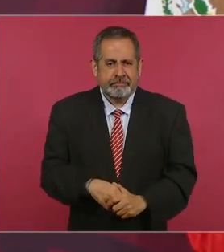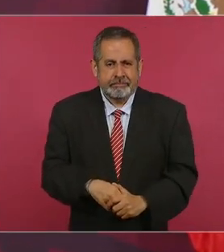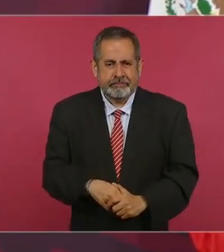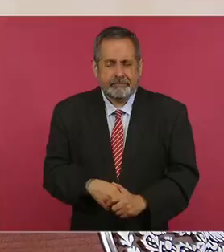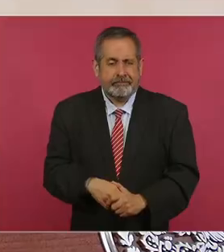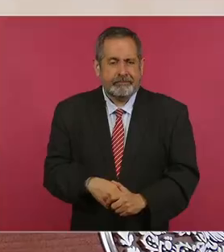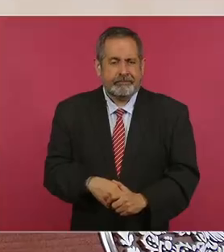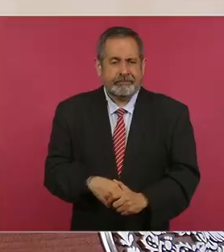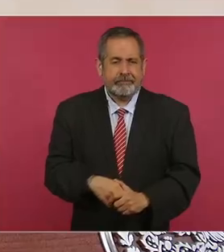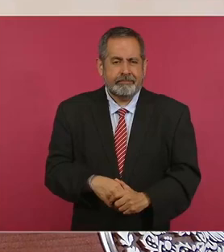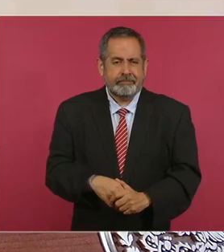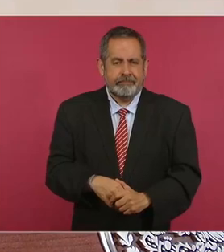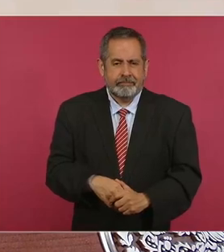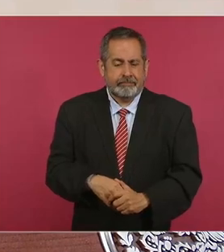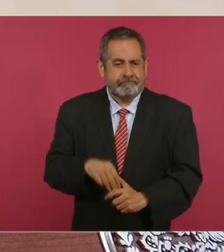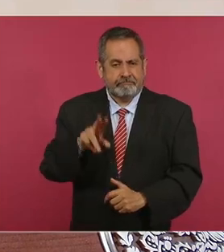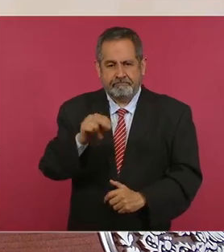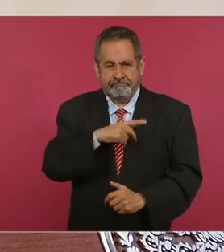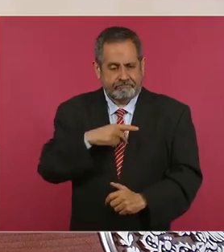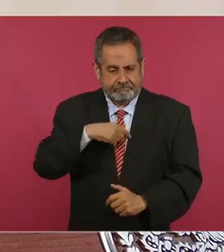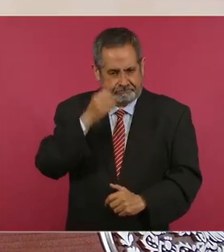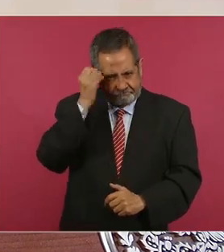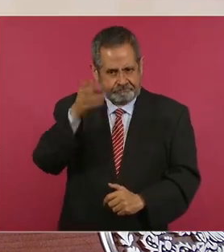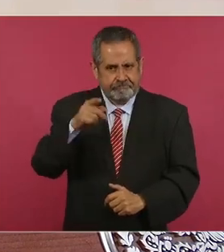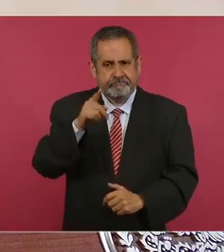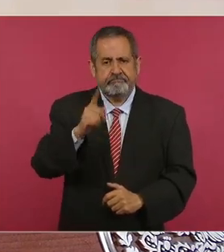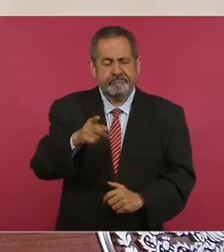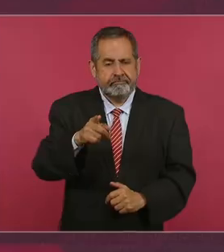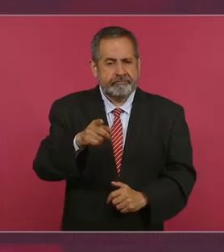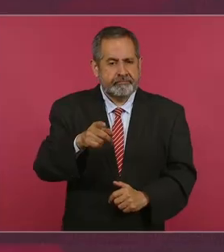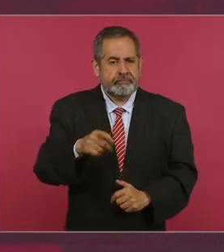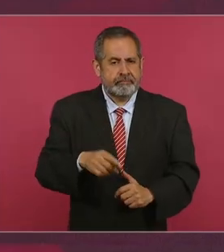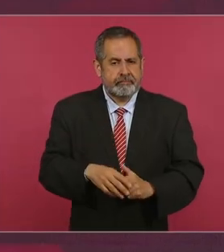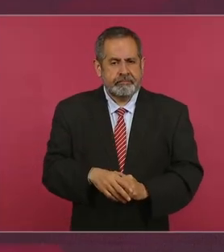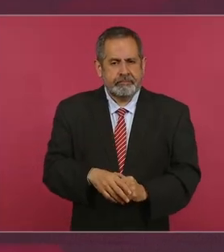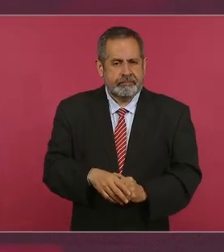Y que no se olvide que